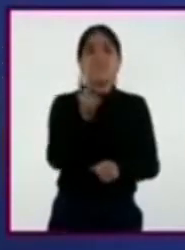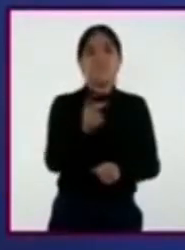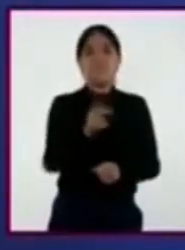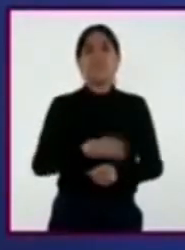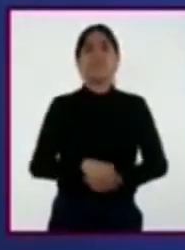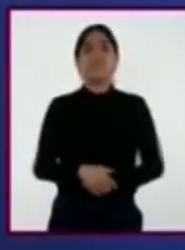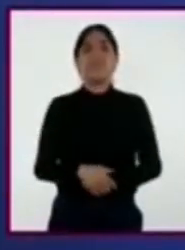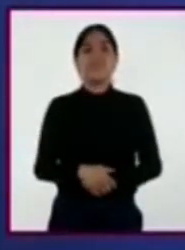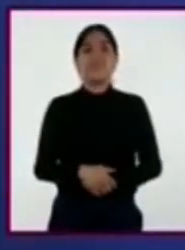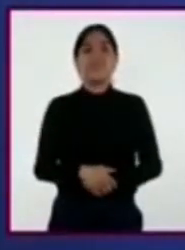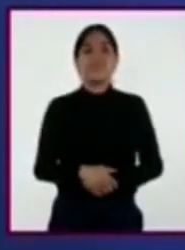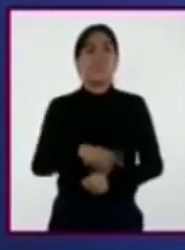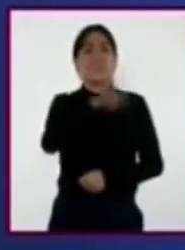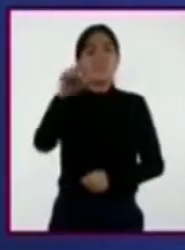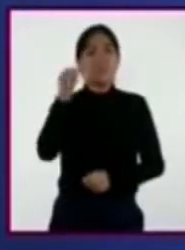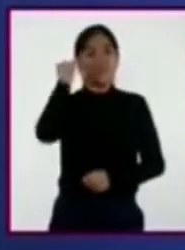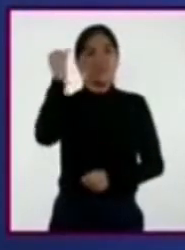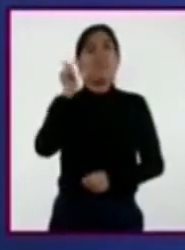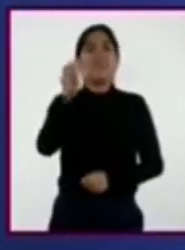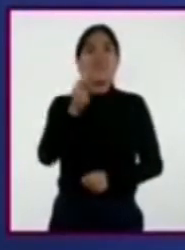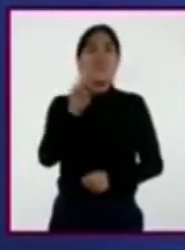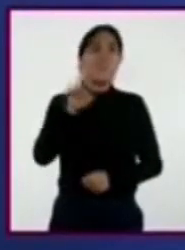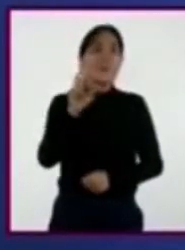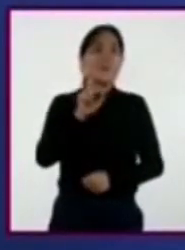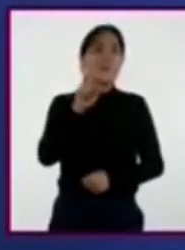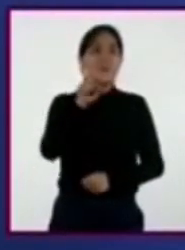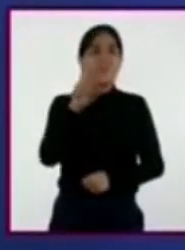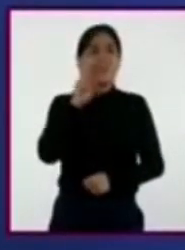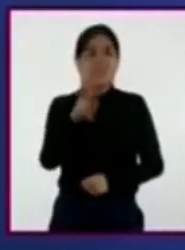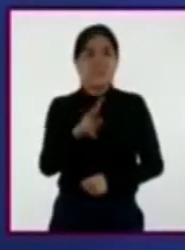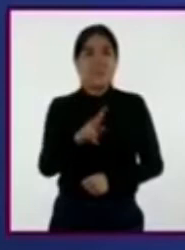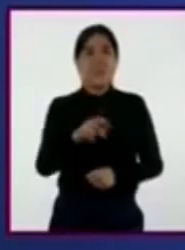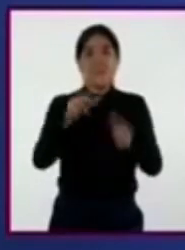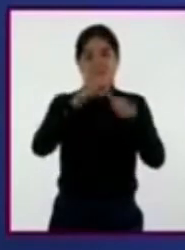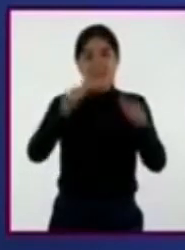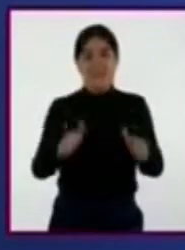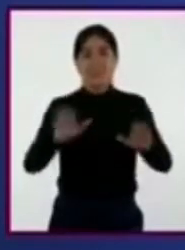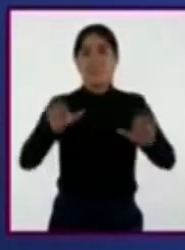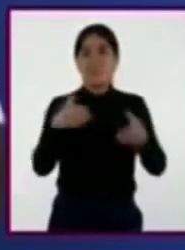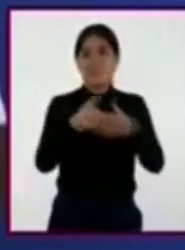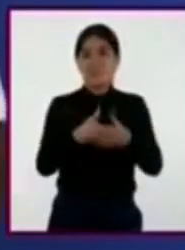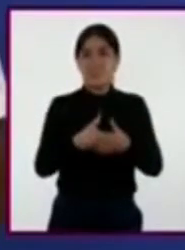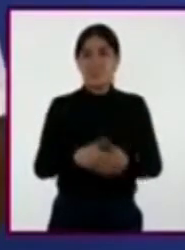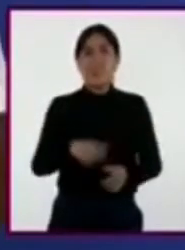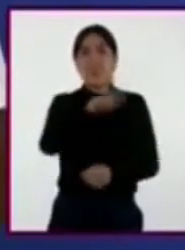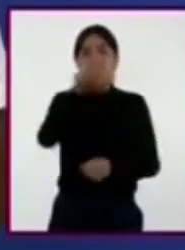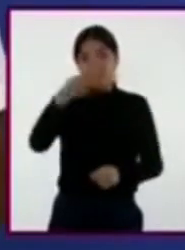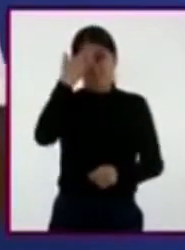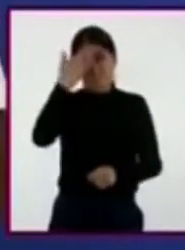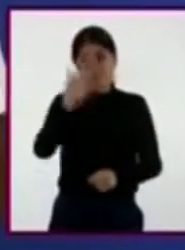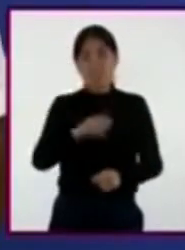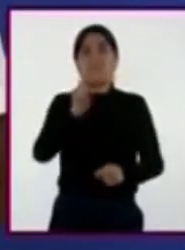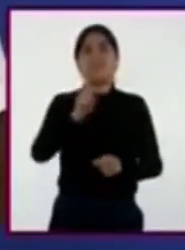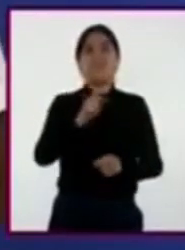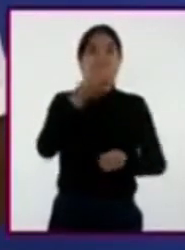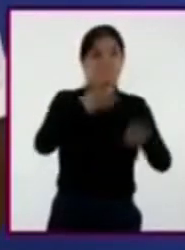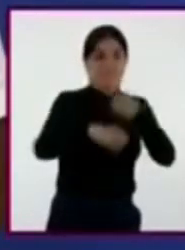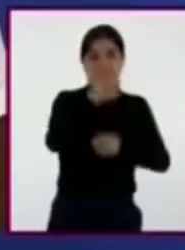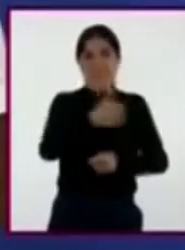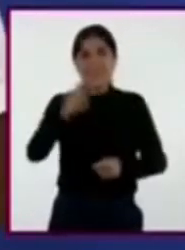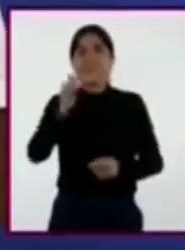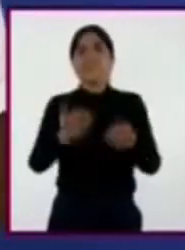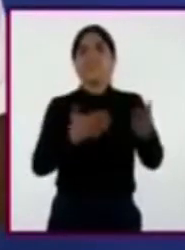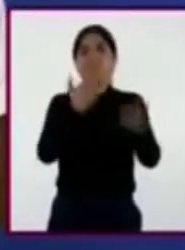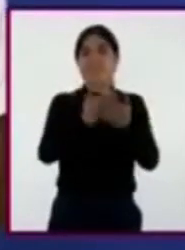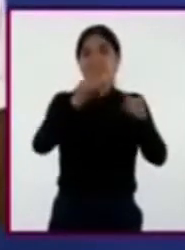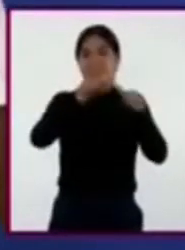siguiente. ¿Qué se imaginan cuando escuchan arte colectivo? ¿Conocen obras o algunas propuestas artísticas